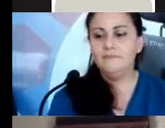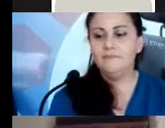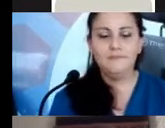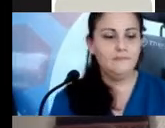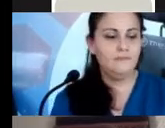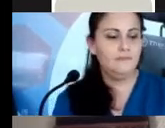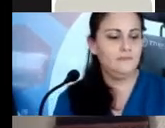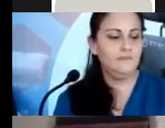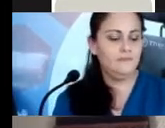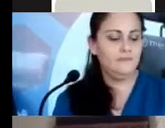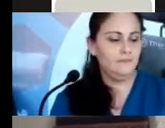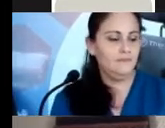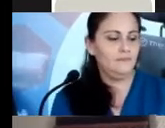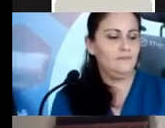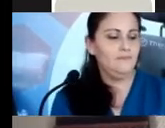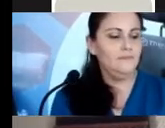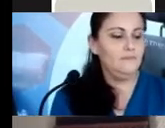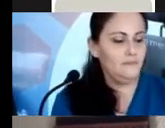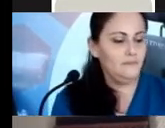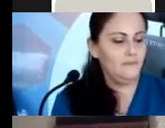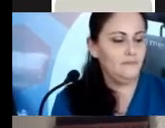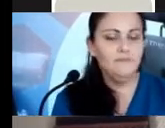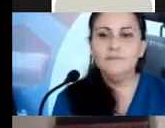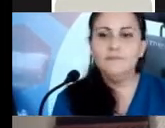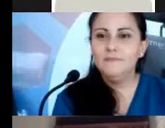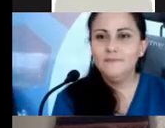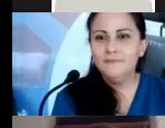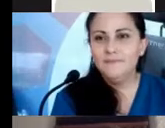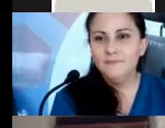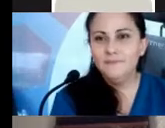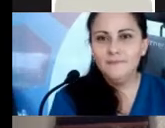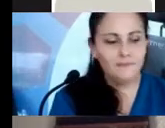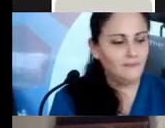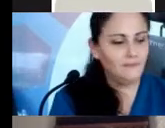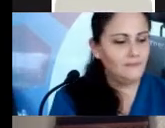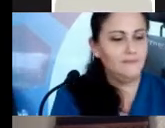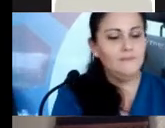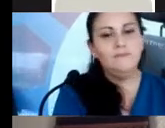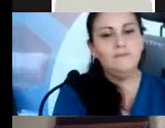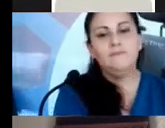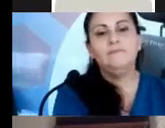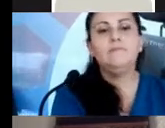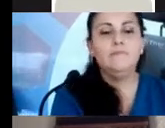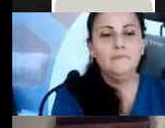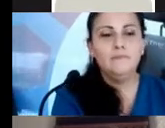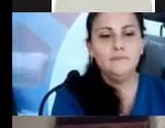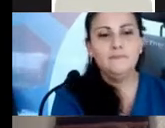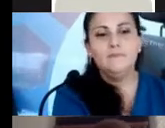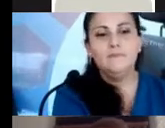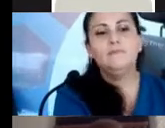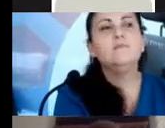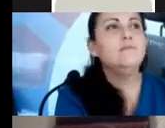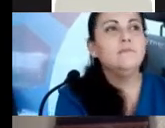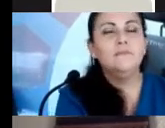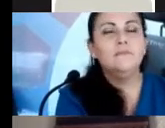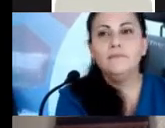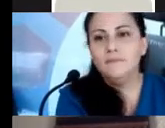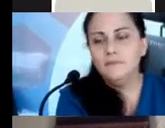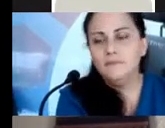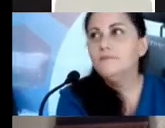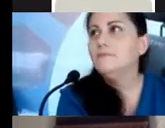fueron copiadas. Lo interesante es que volvimos a algo importante que es hacer las cosas a medida. Por